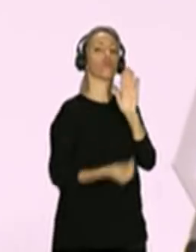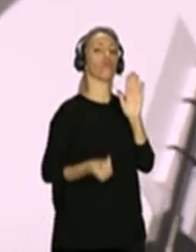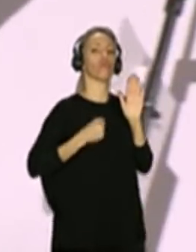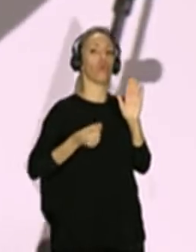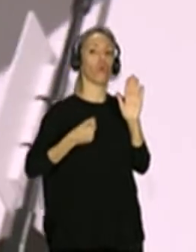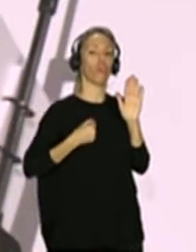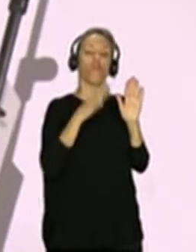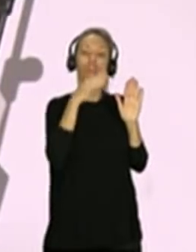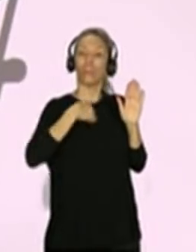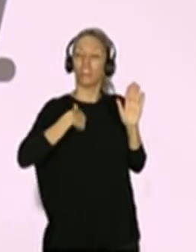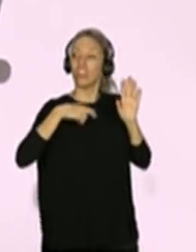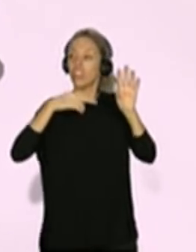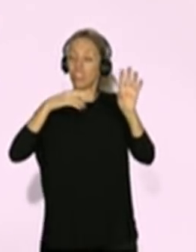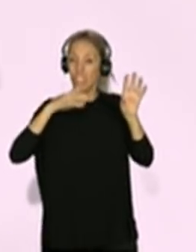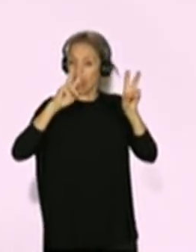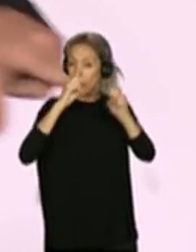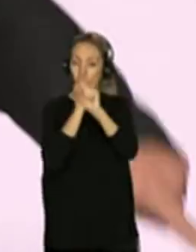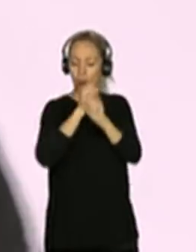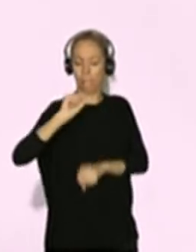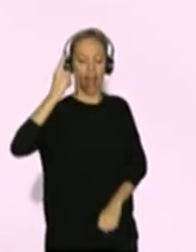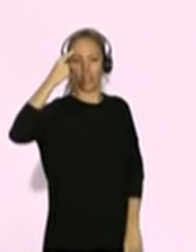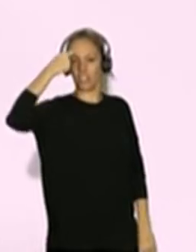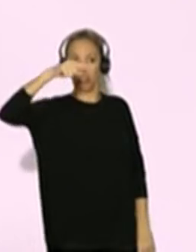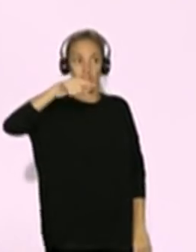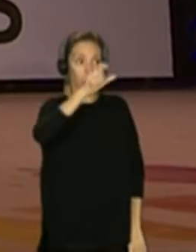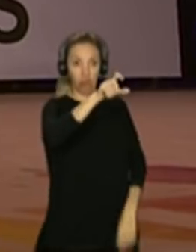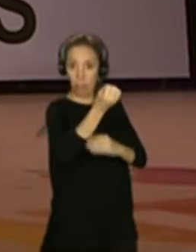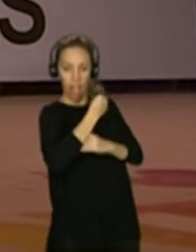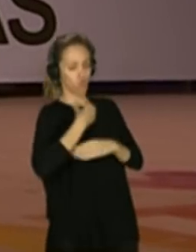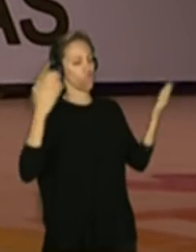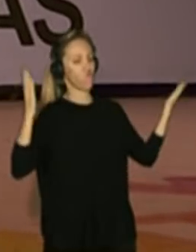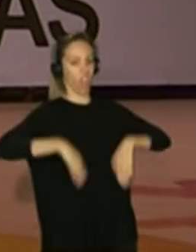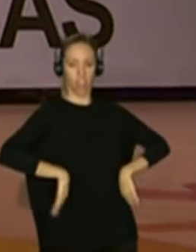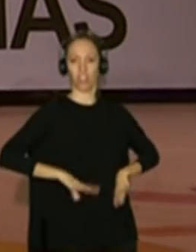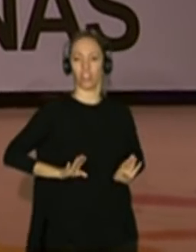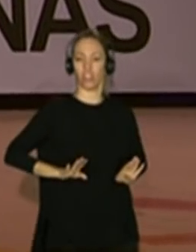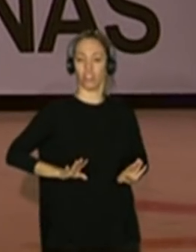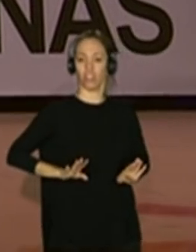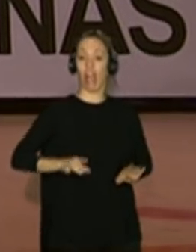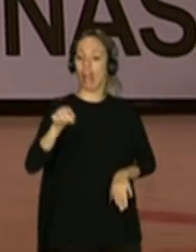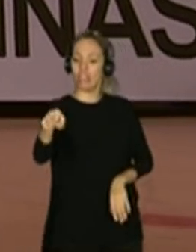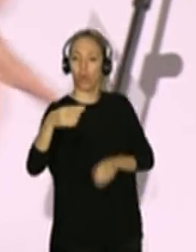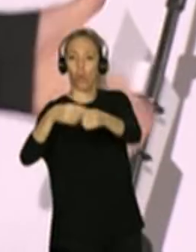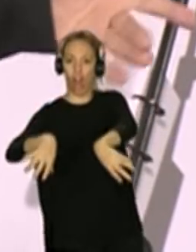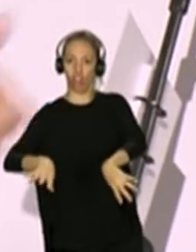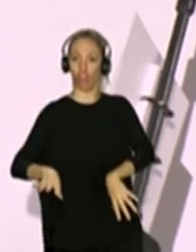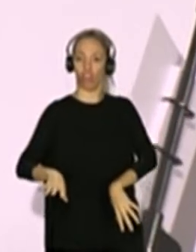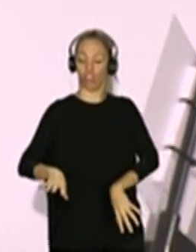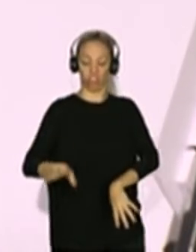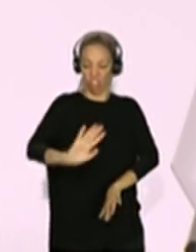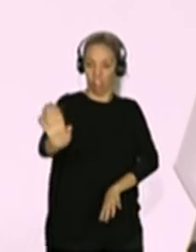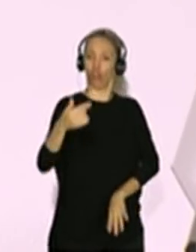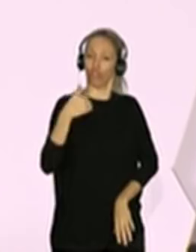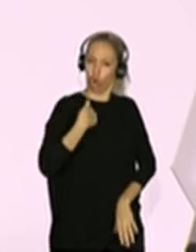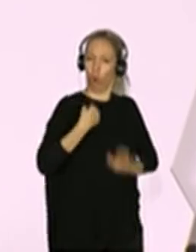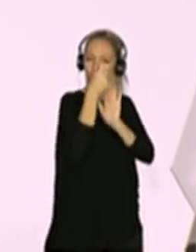que sepa de murga más que yo. Aquí no, ni el jurado. A esto los puntúo yo.